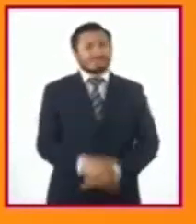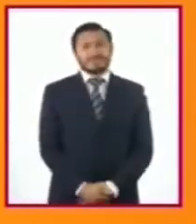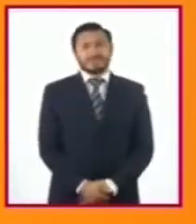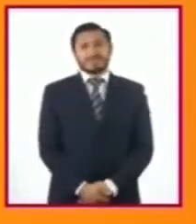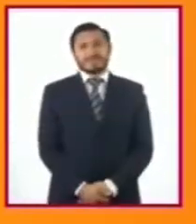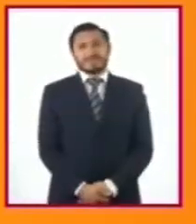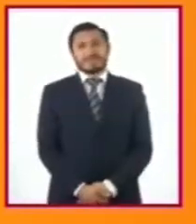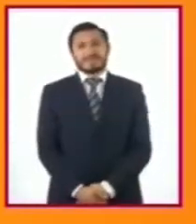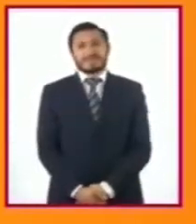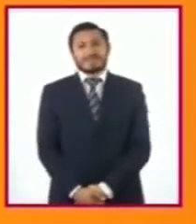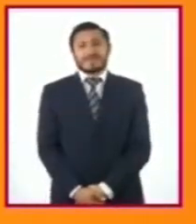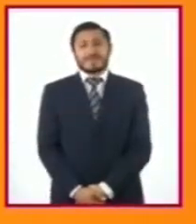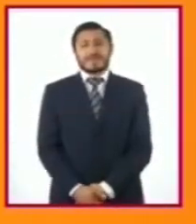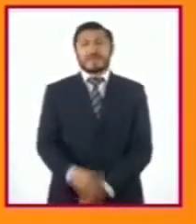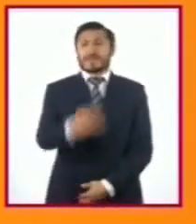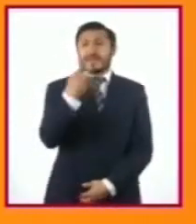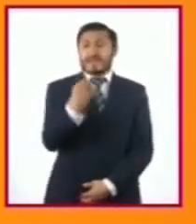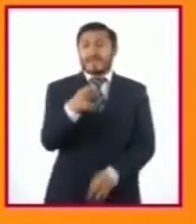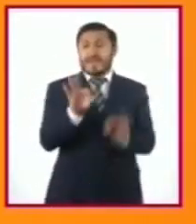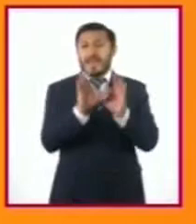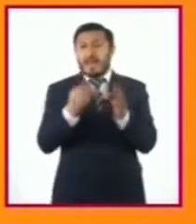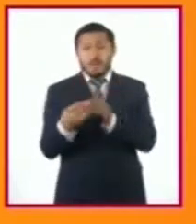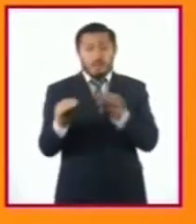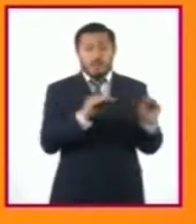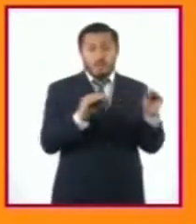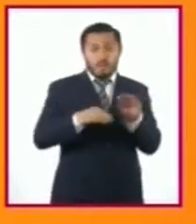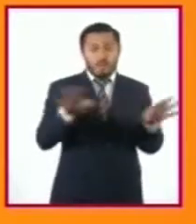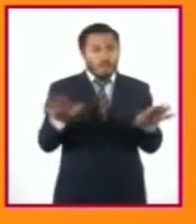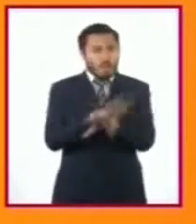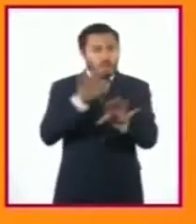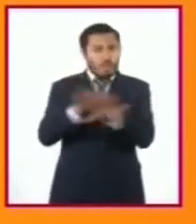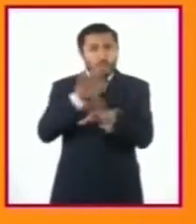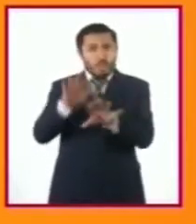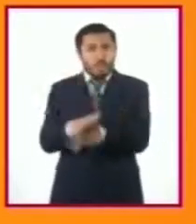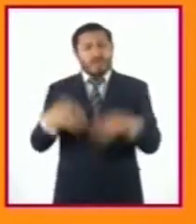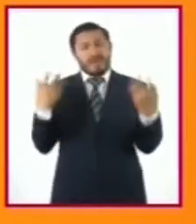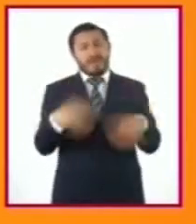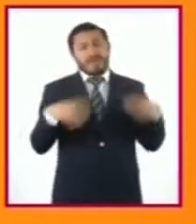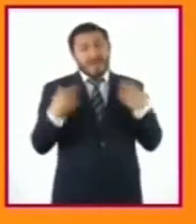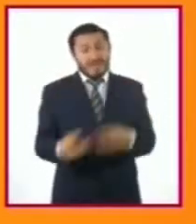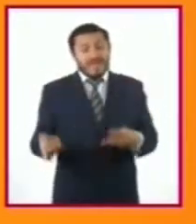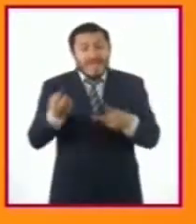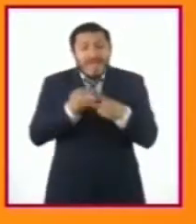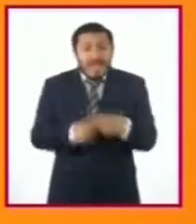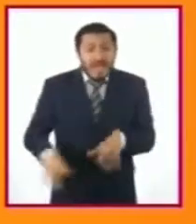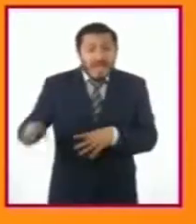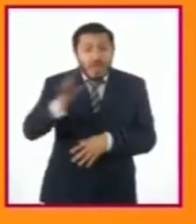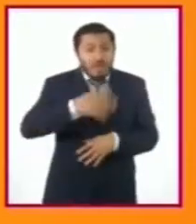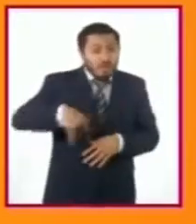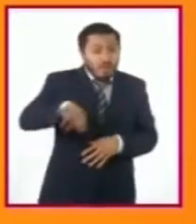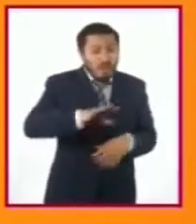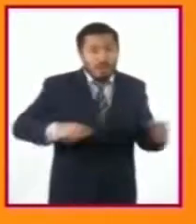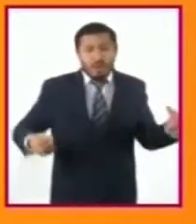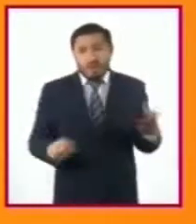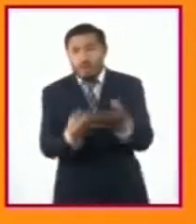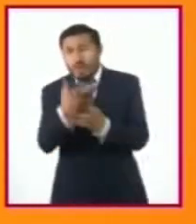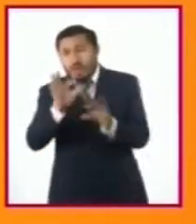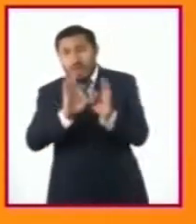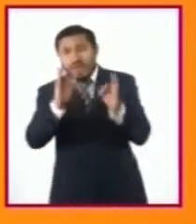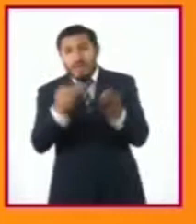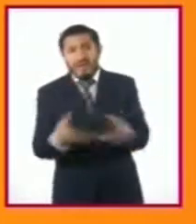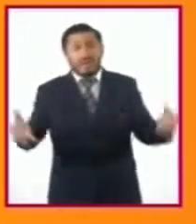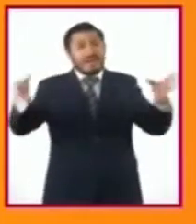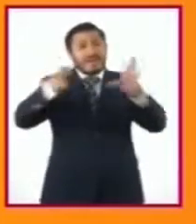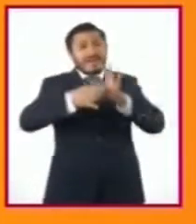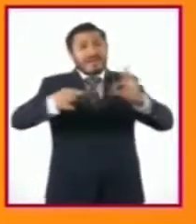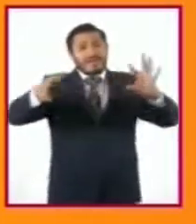mencionar que estos movimientos se van renovando y van surgiendo a partir de la búsqueda de los artistas de nuevas formas de expresar las emociones y